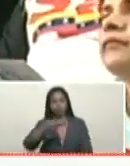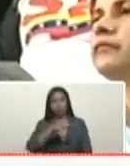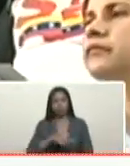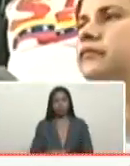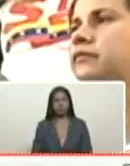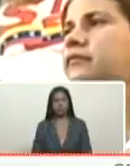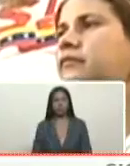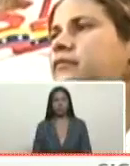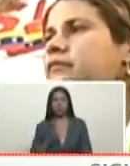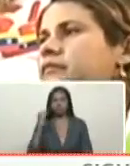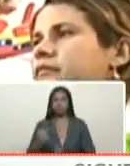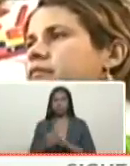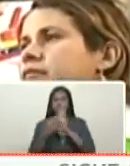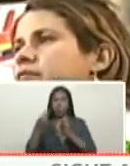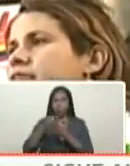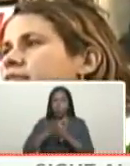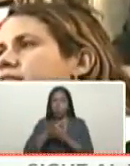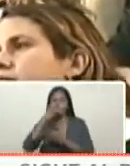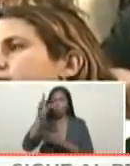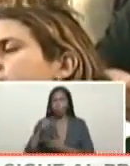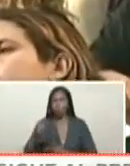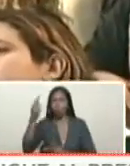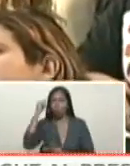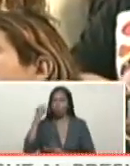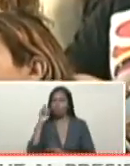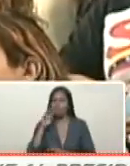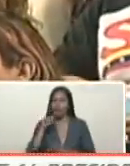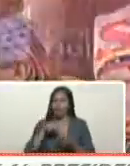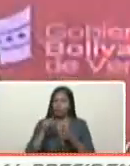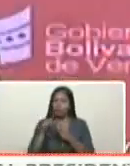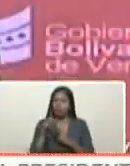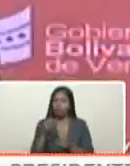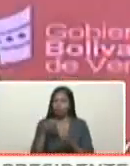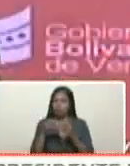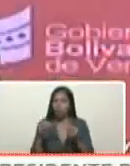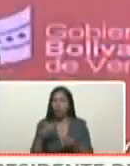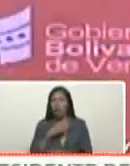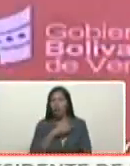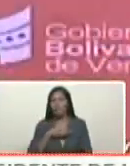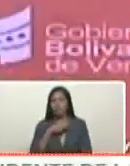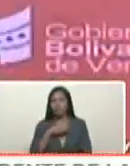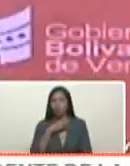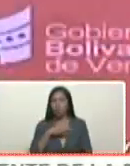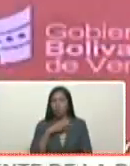Es un gran frente de batalla diario. Que todas las misiones y grandes misiones